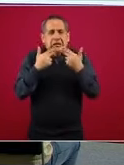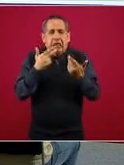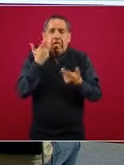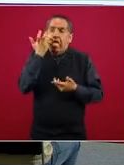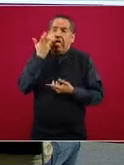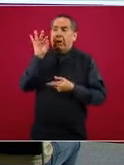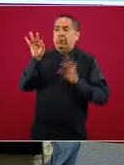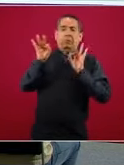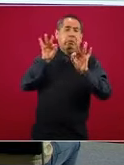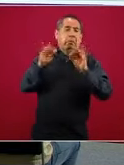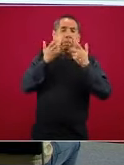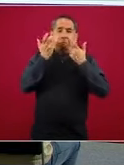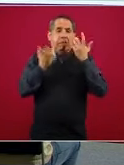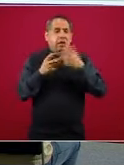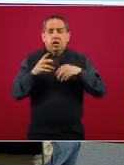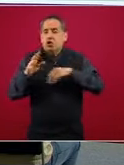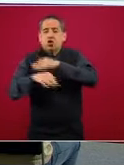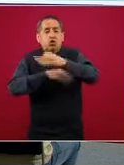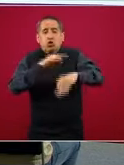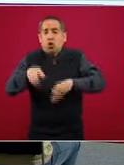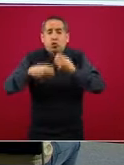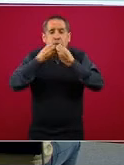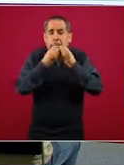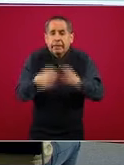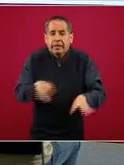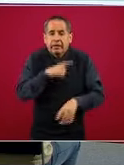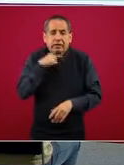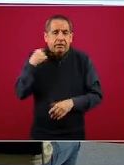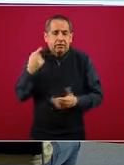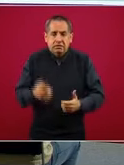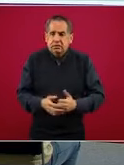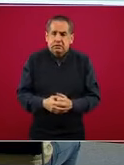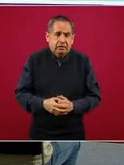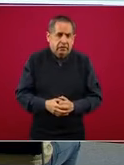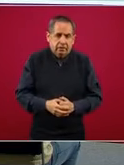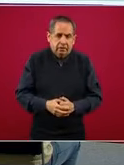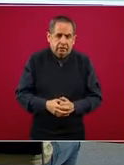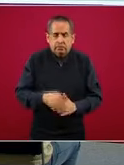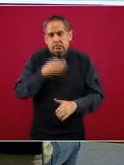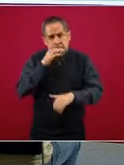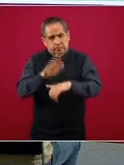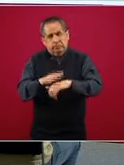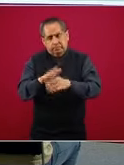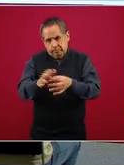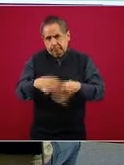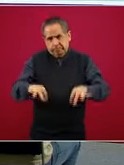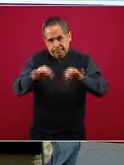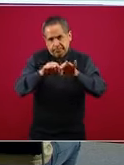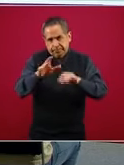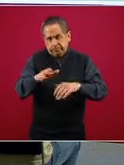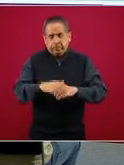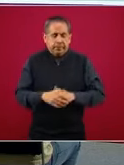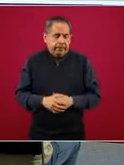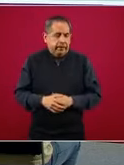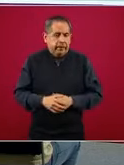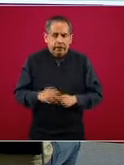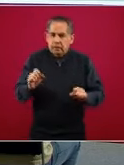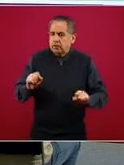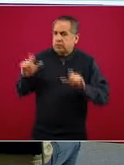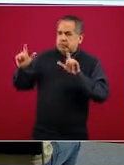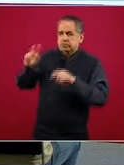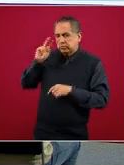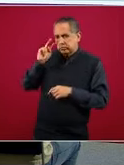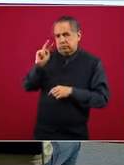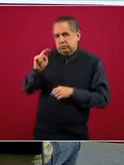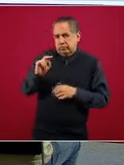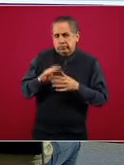está afectando a todas y todos. Es muy importante que lo tomemos en cuenta. Vamos a entrar en materia y lo vamos a